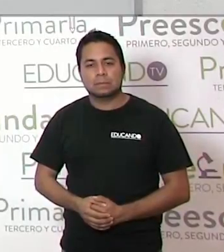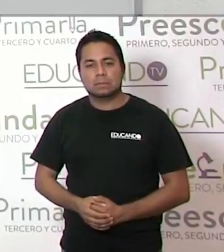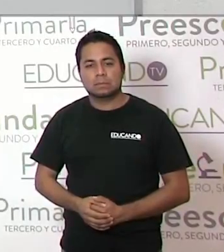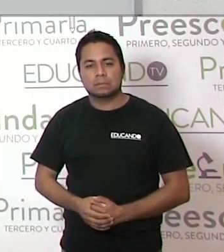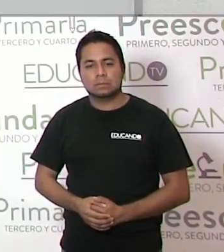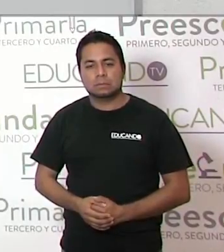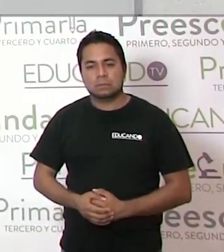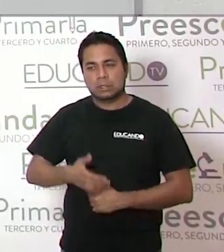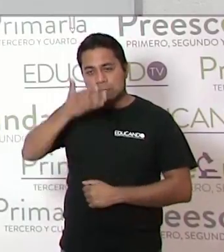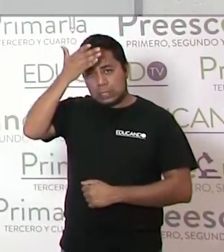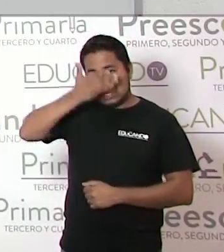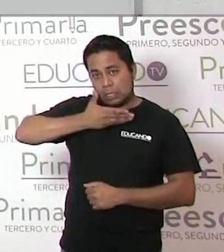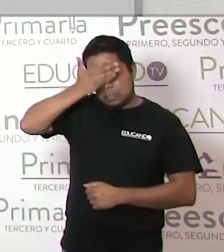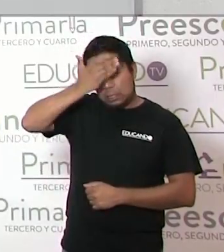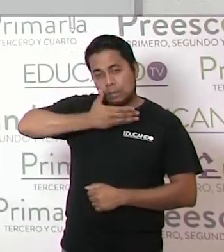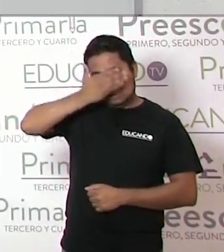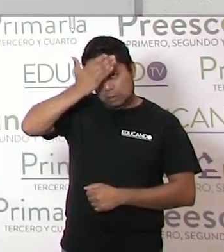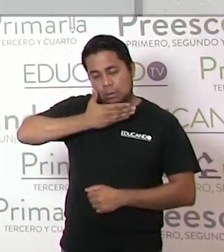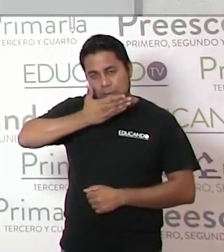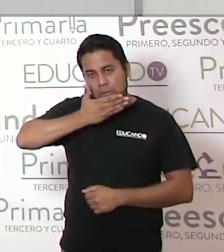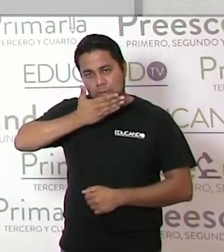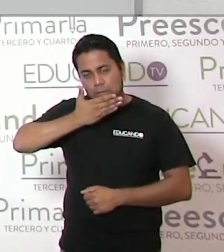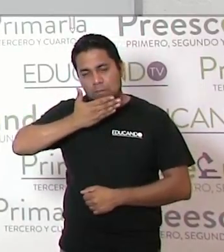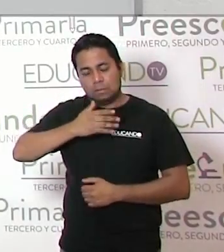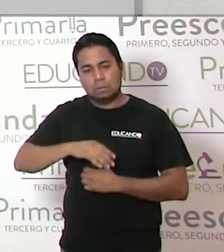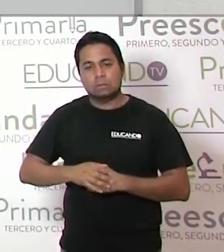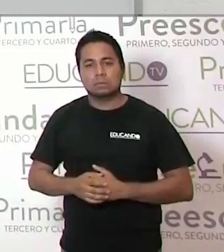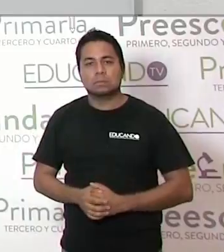Cara plana. La cara plana